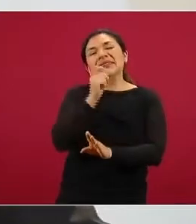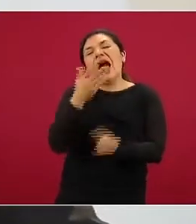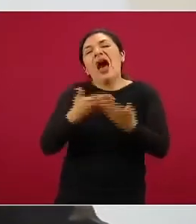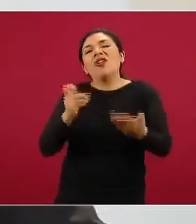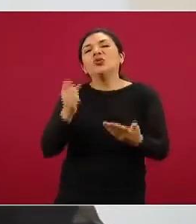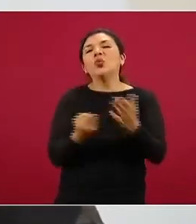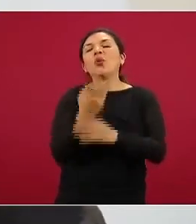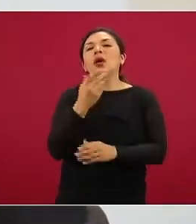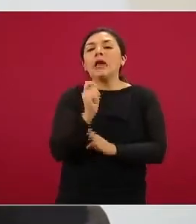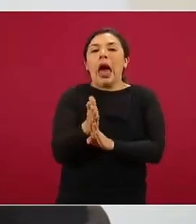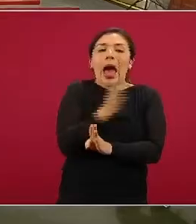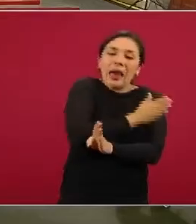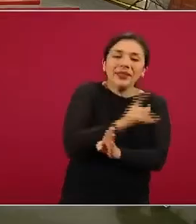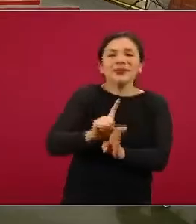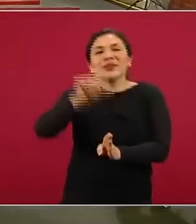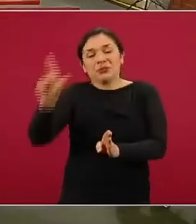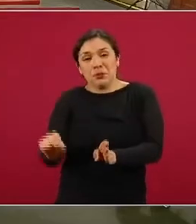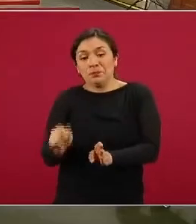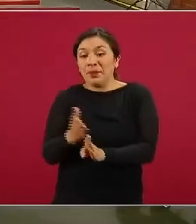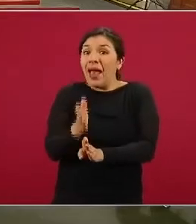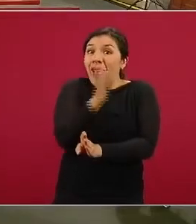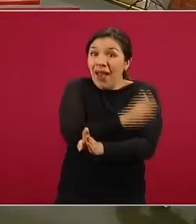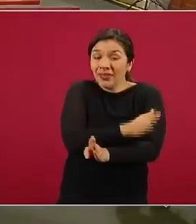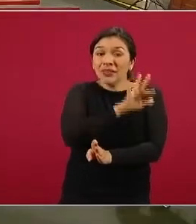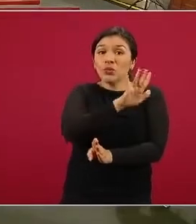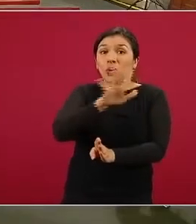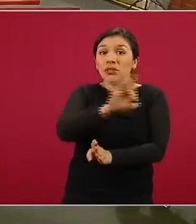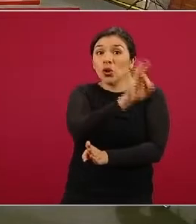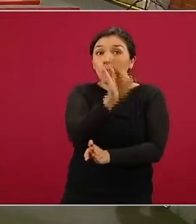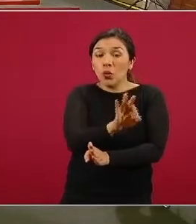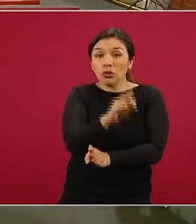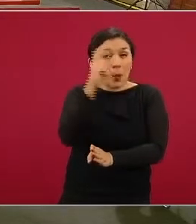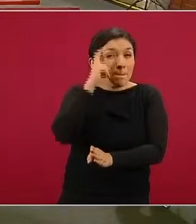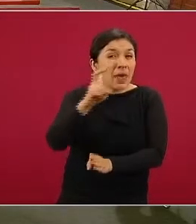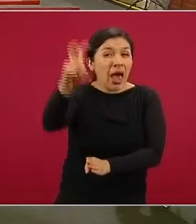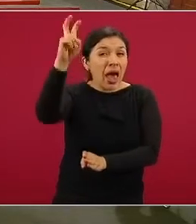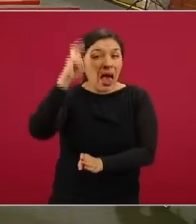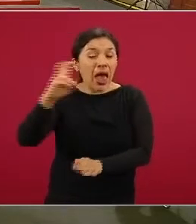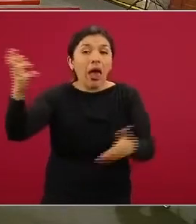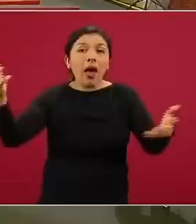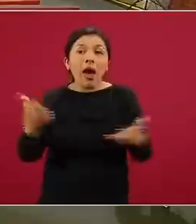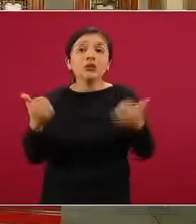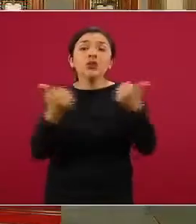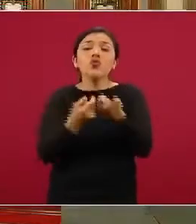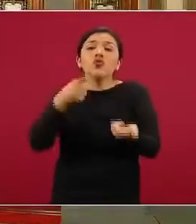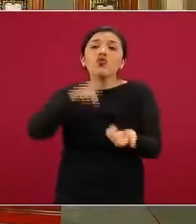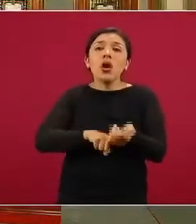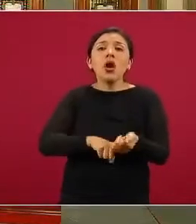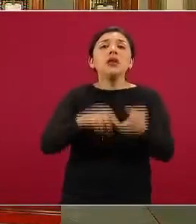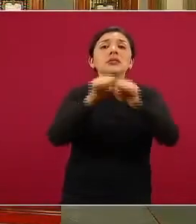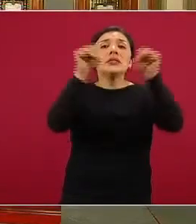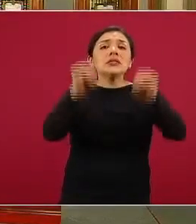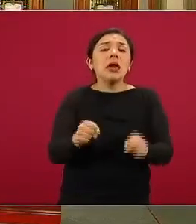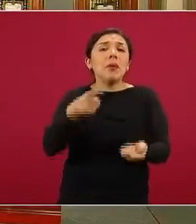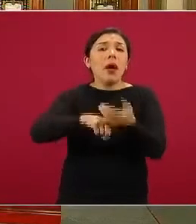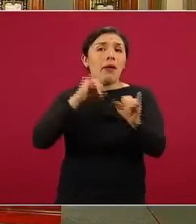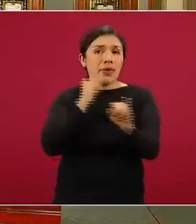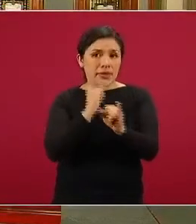después, el 55% de los viajes se cerraban a través de plataformas y sistemas en